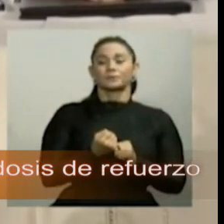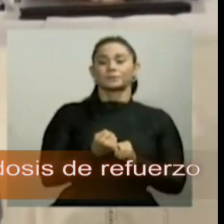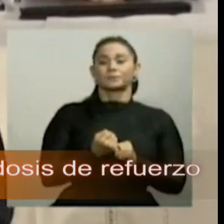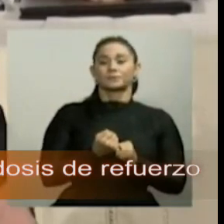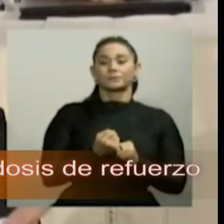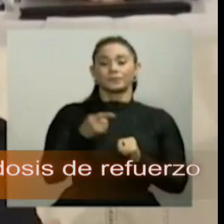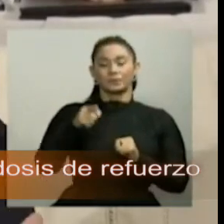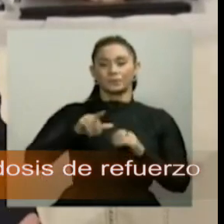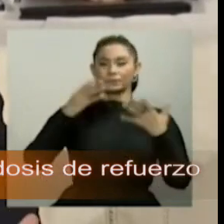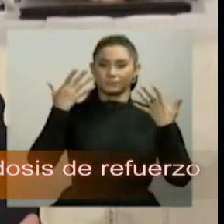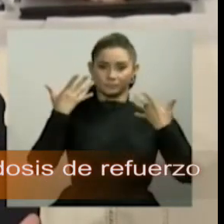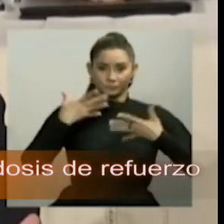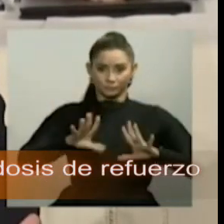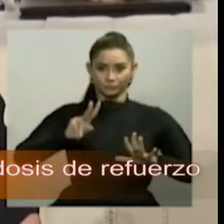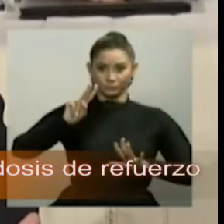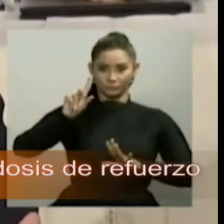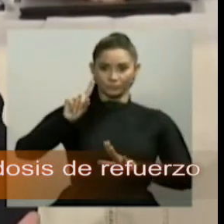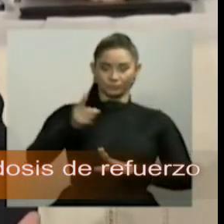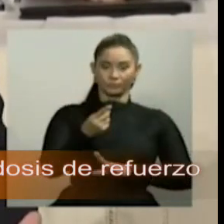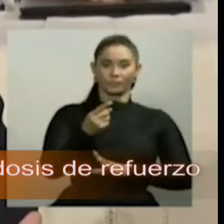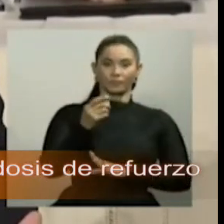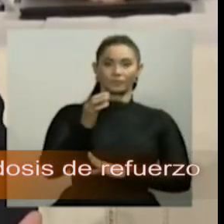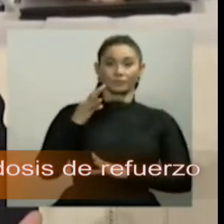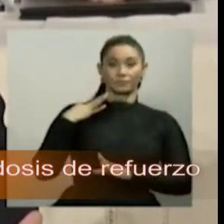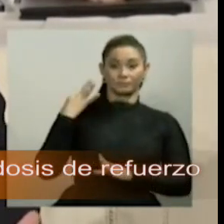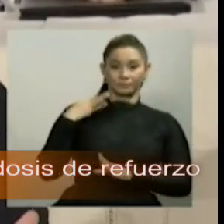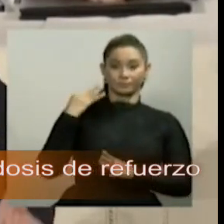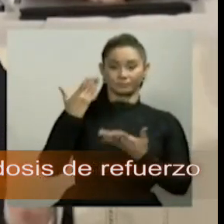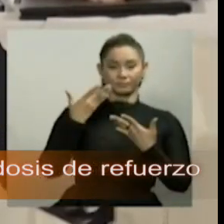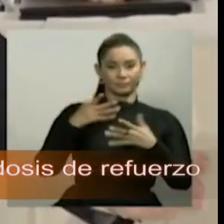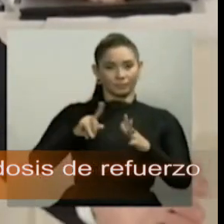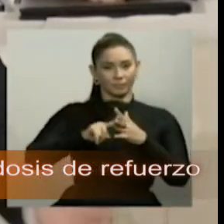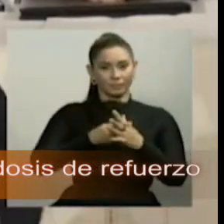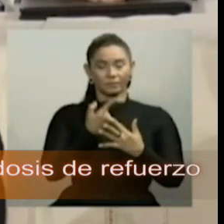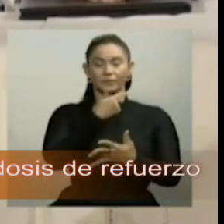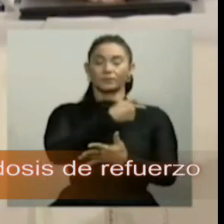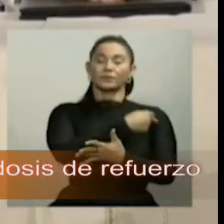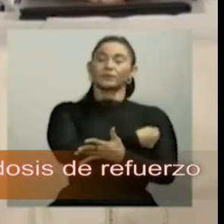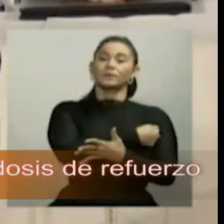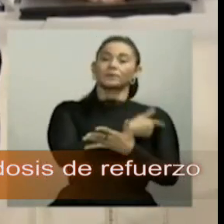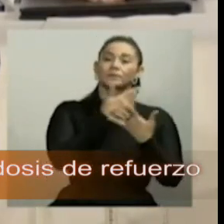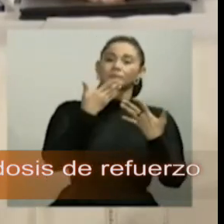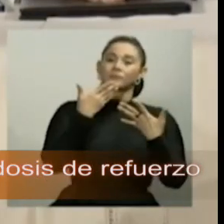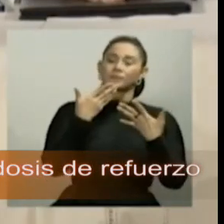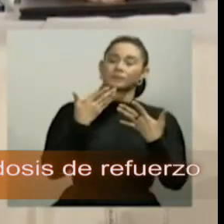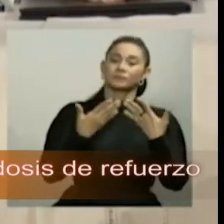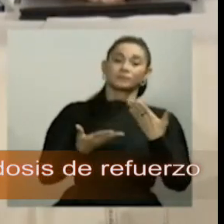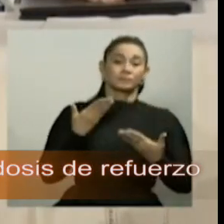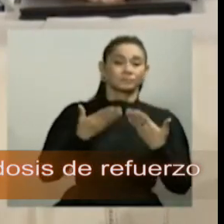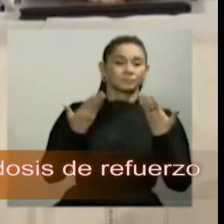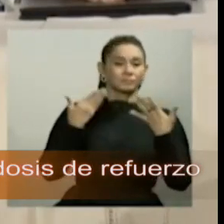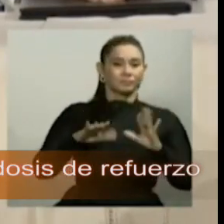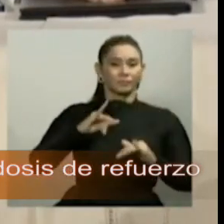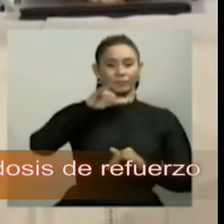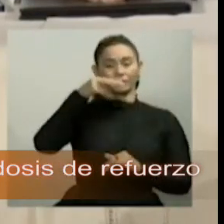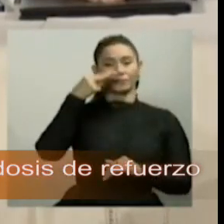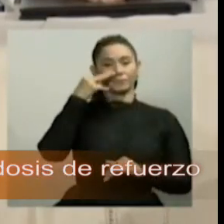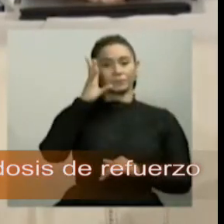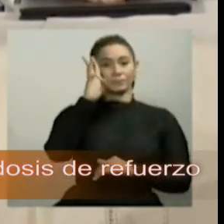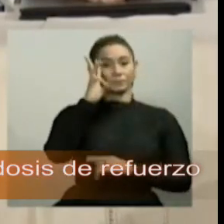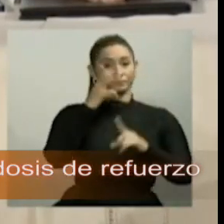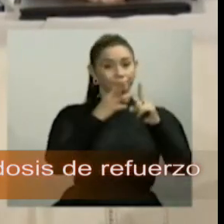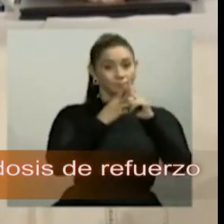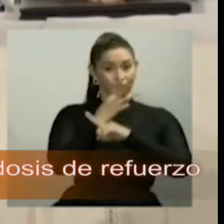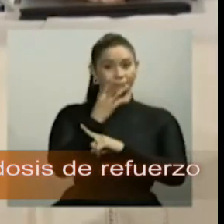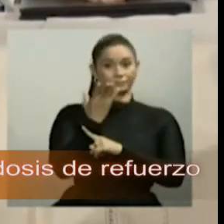prensa junto al presidente de la República, Luis Abinader, en el Palacio Nacional. El funcionario informó que se iniciará con el